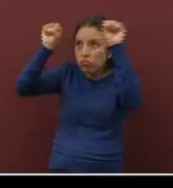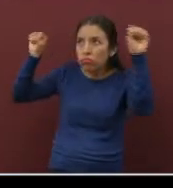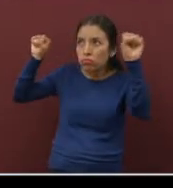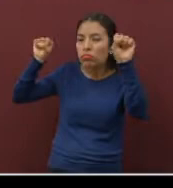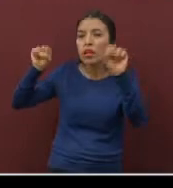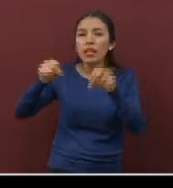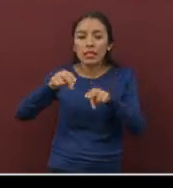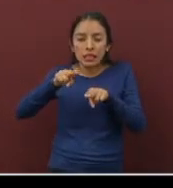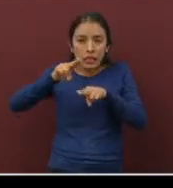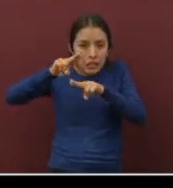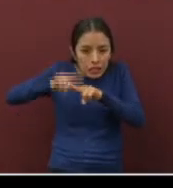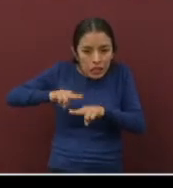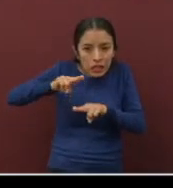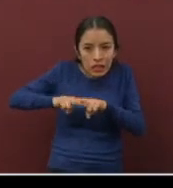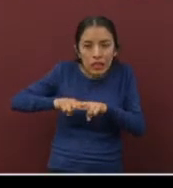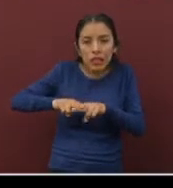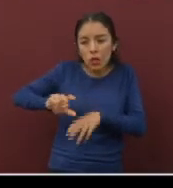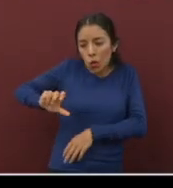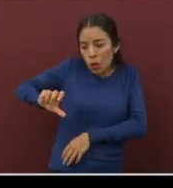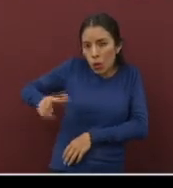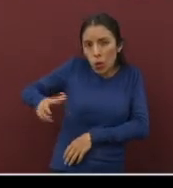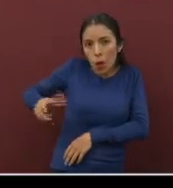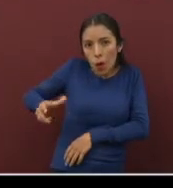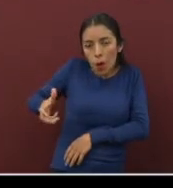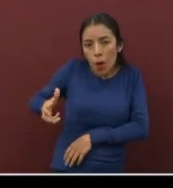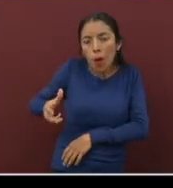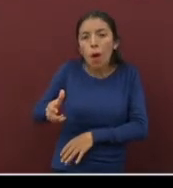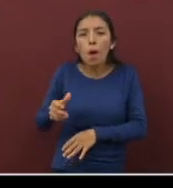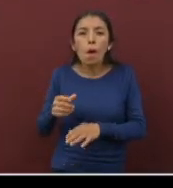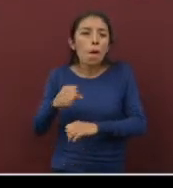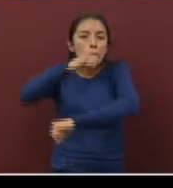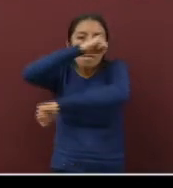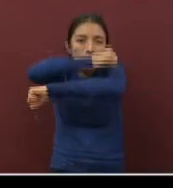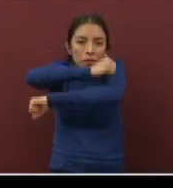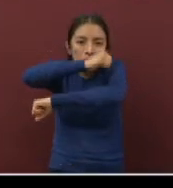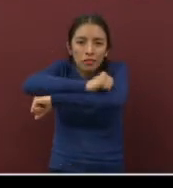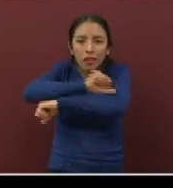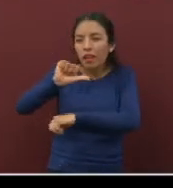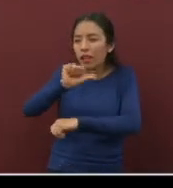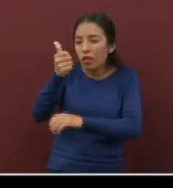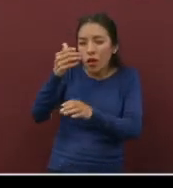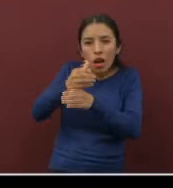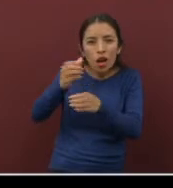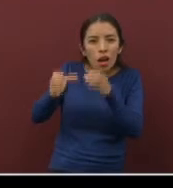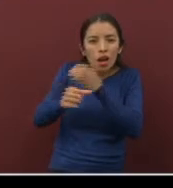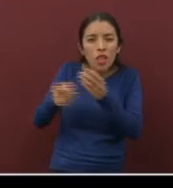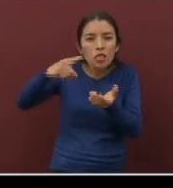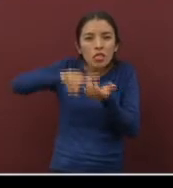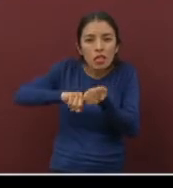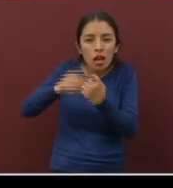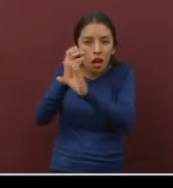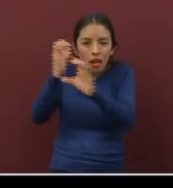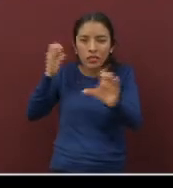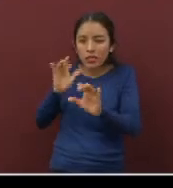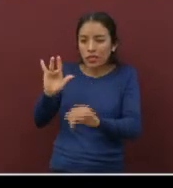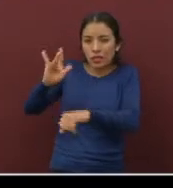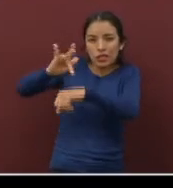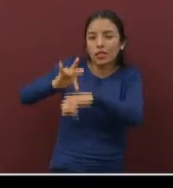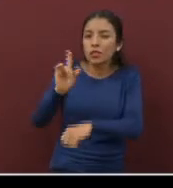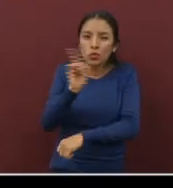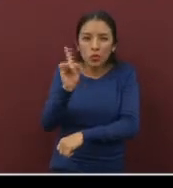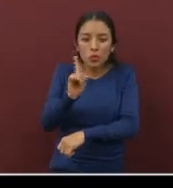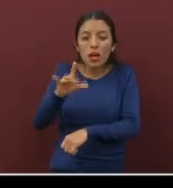asientos manijas de las puertas ventanillas y otras partes del vehículo recuerde que ahí puede